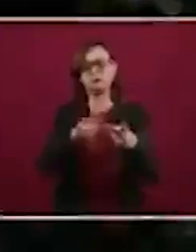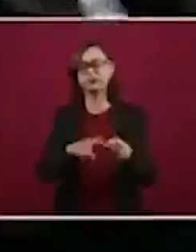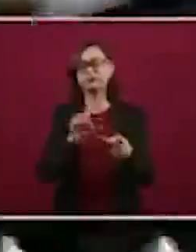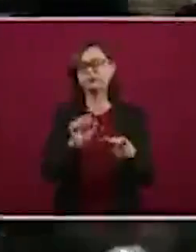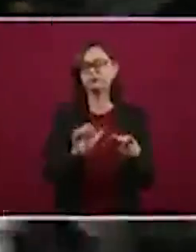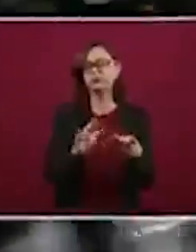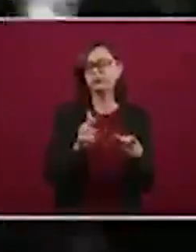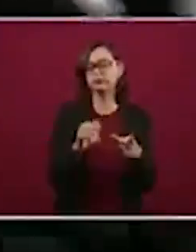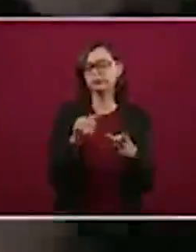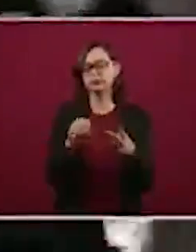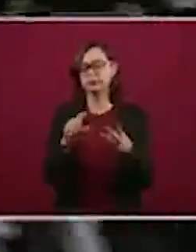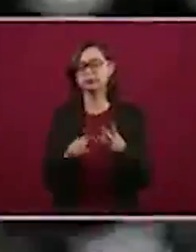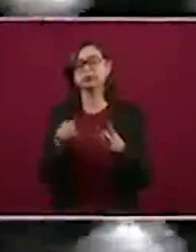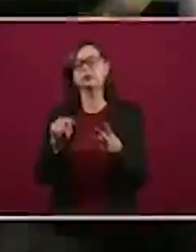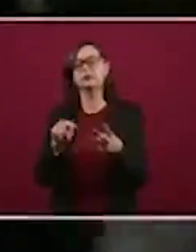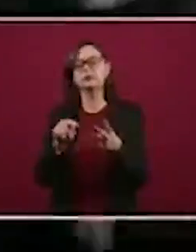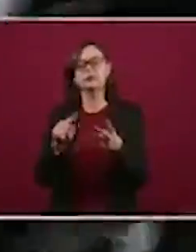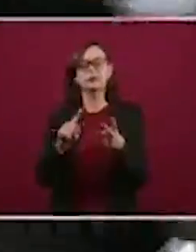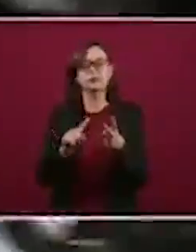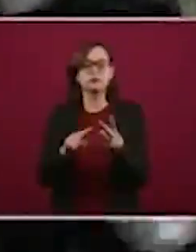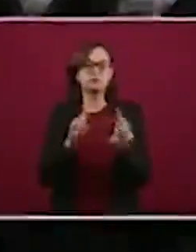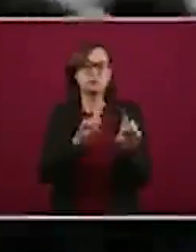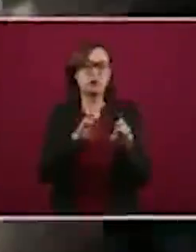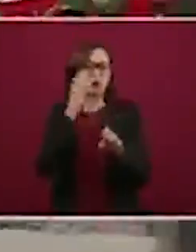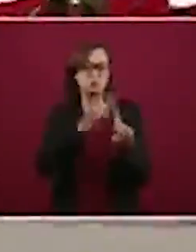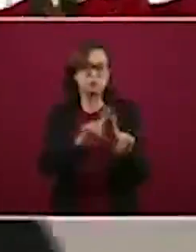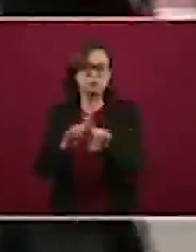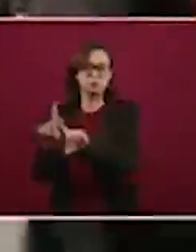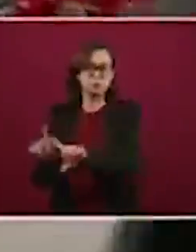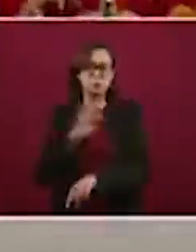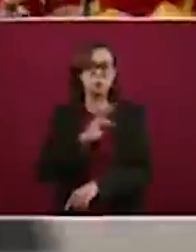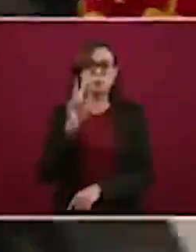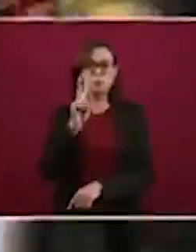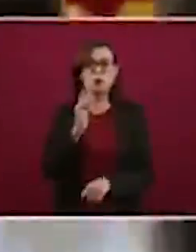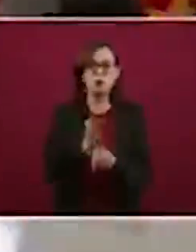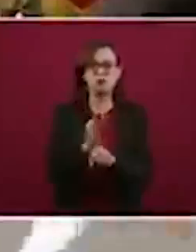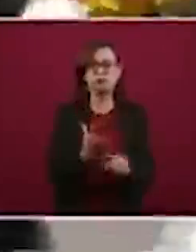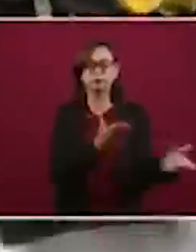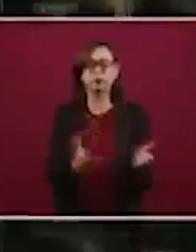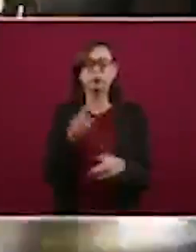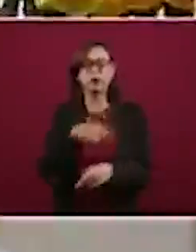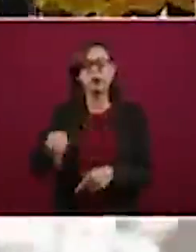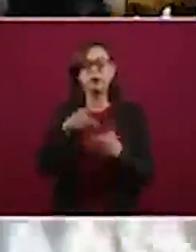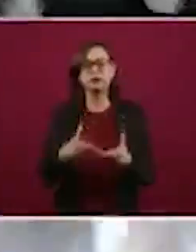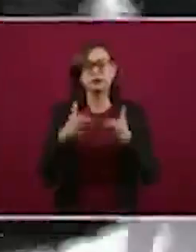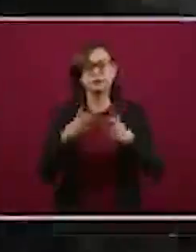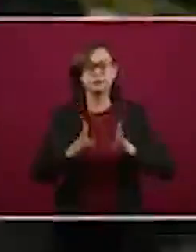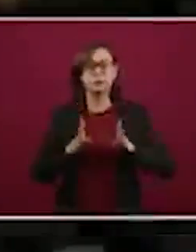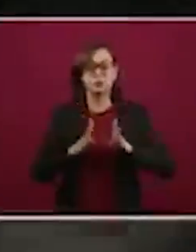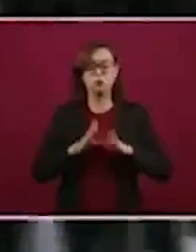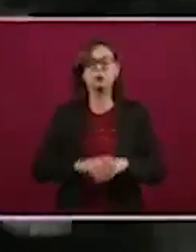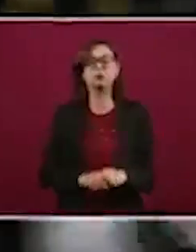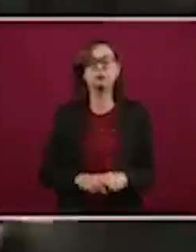de clases esta de institución militar prepara a las y los cadetes para afrontar los desafíos en el mar, en el aire y